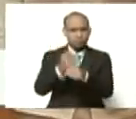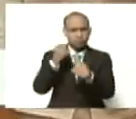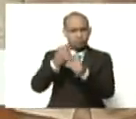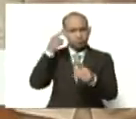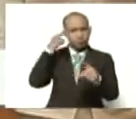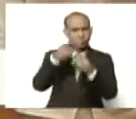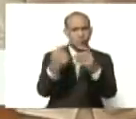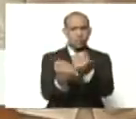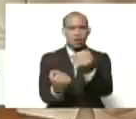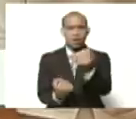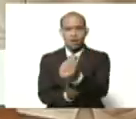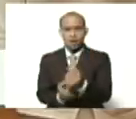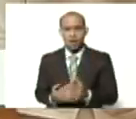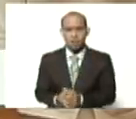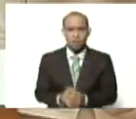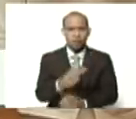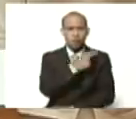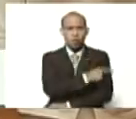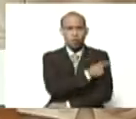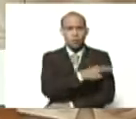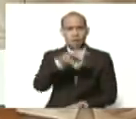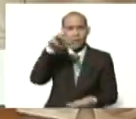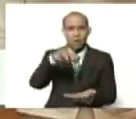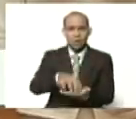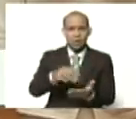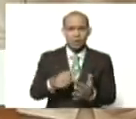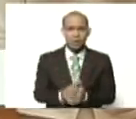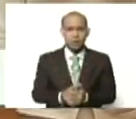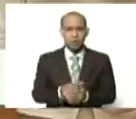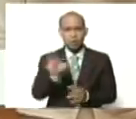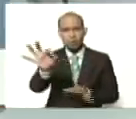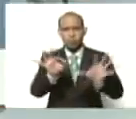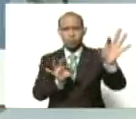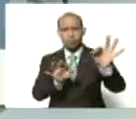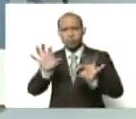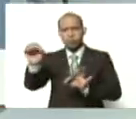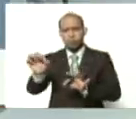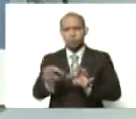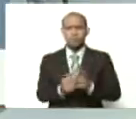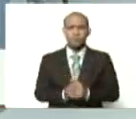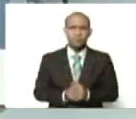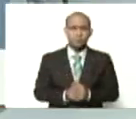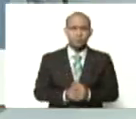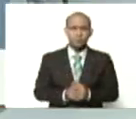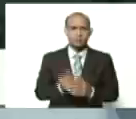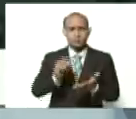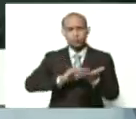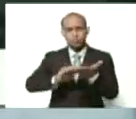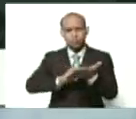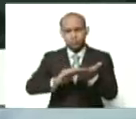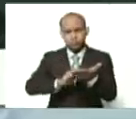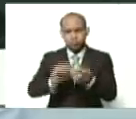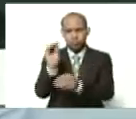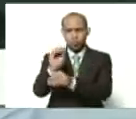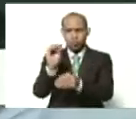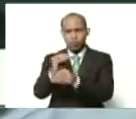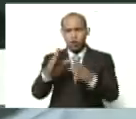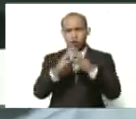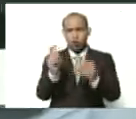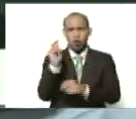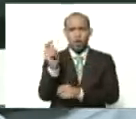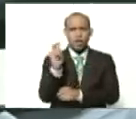apoyo a las hospitales del Estado, las cuales fueron seleccionados realizando su saneamiento y todas aquellas tareas